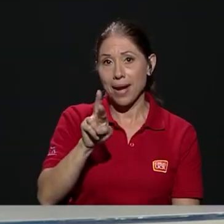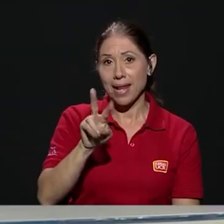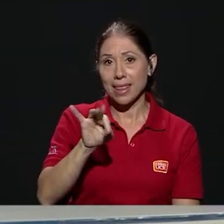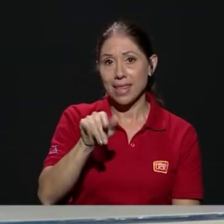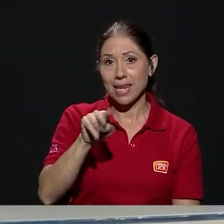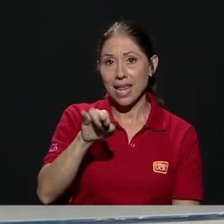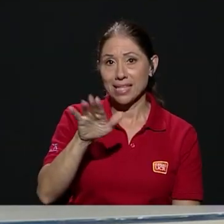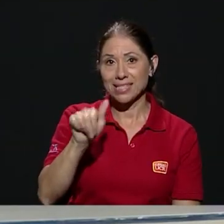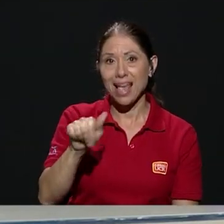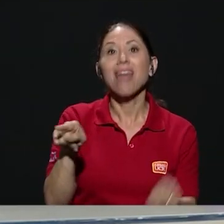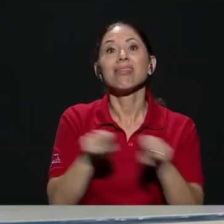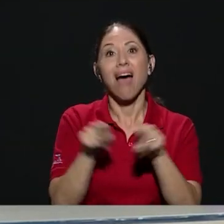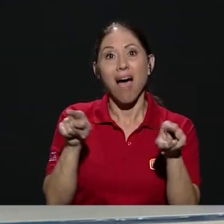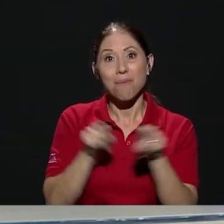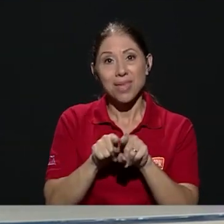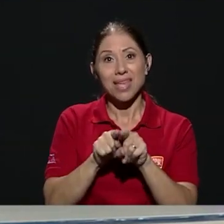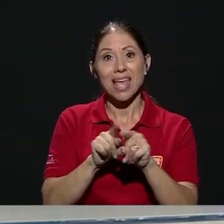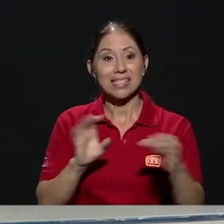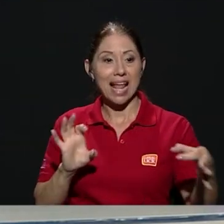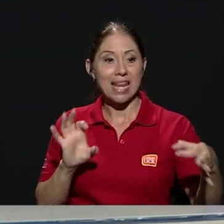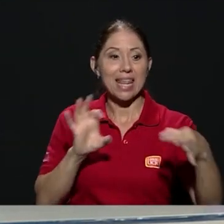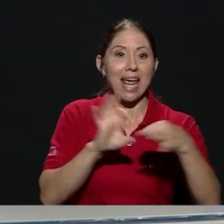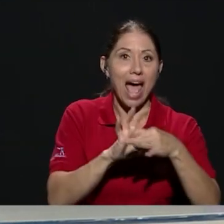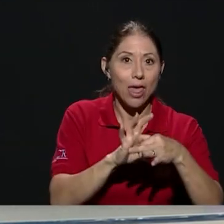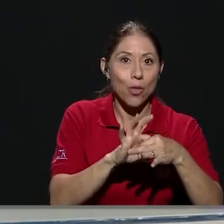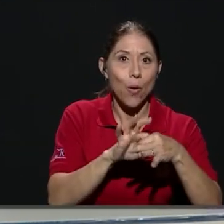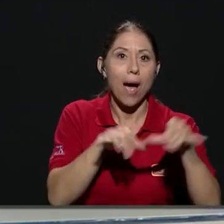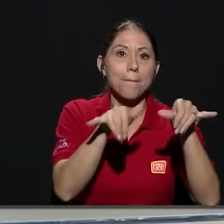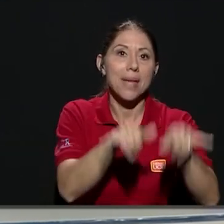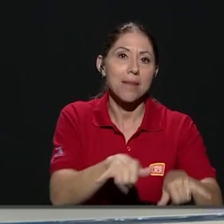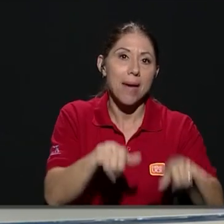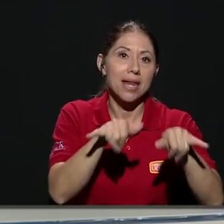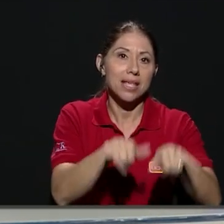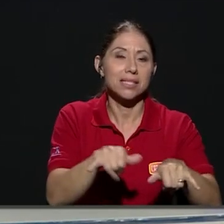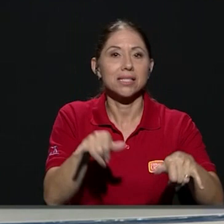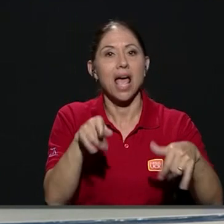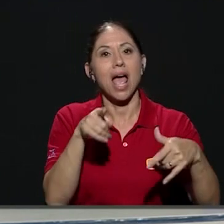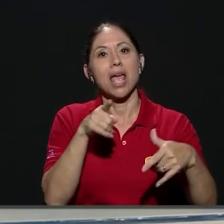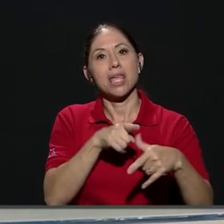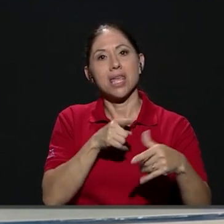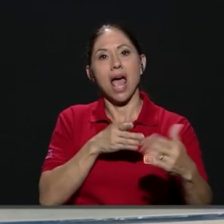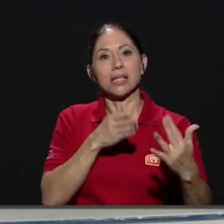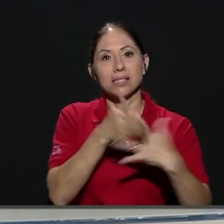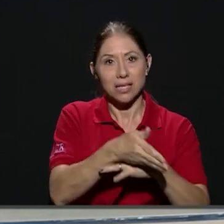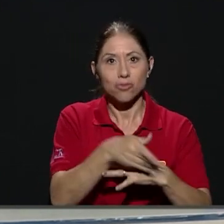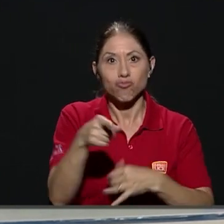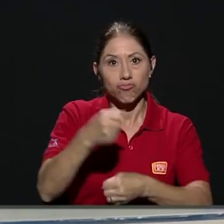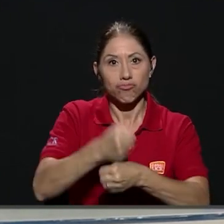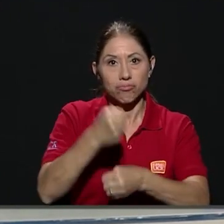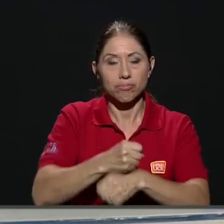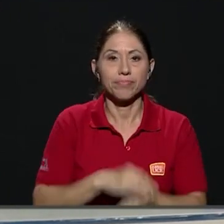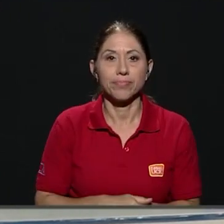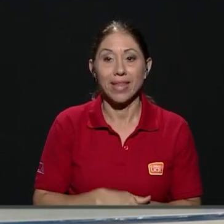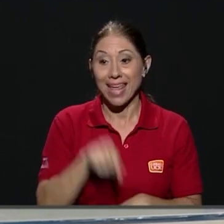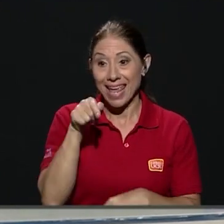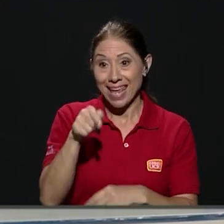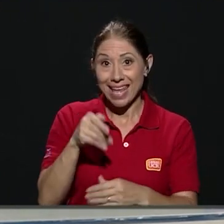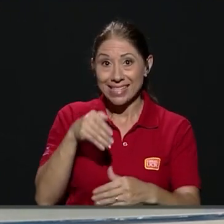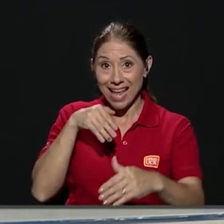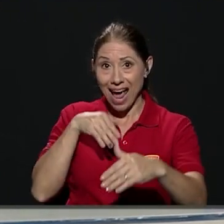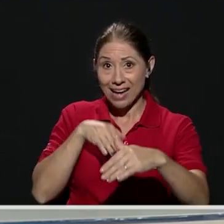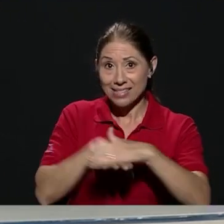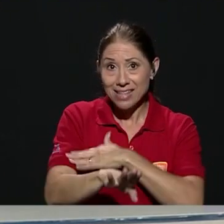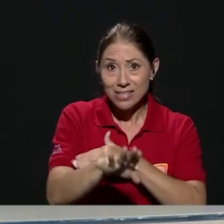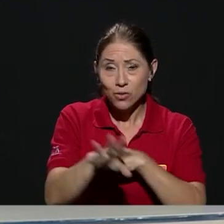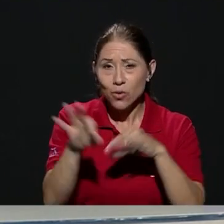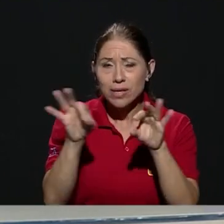ligado también a acceso y permanencia, y creo que es una característica del trabajo que realizamos. En ese acceso es